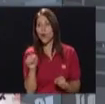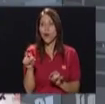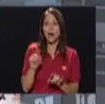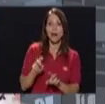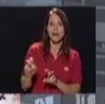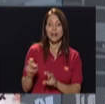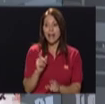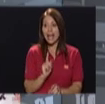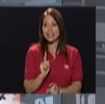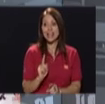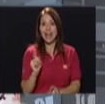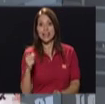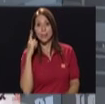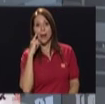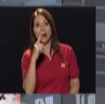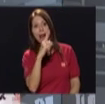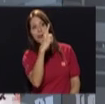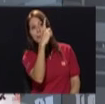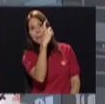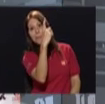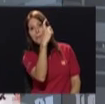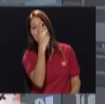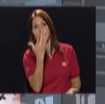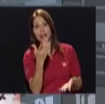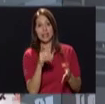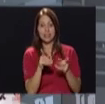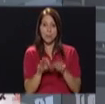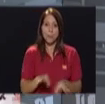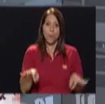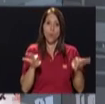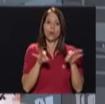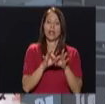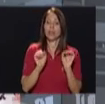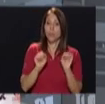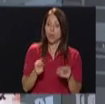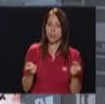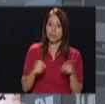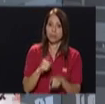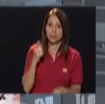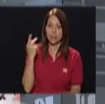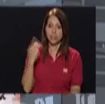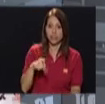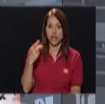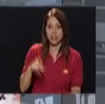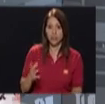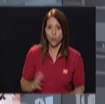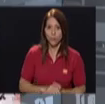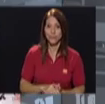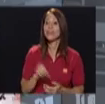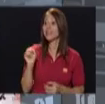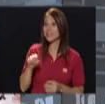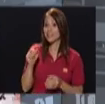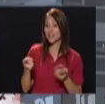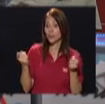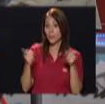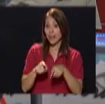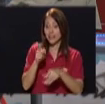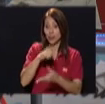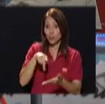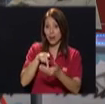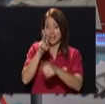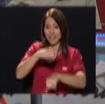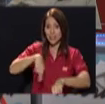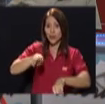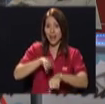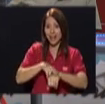riesgos importantes al acercarse a los animales silvestres. Sí, eso es súper común también en parques nacionales, el